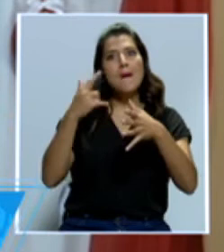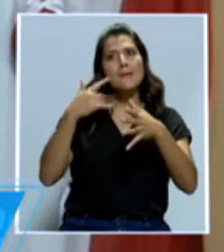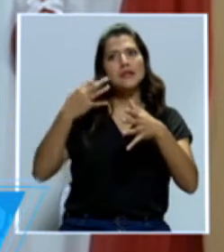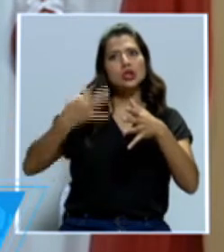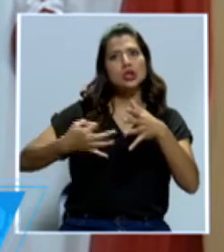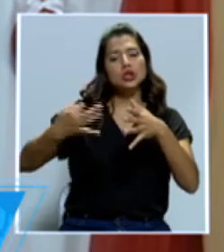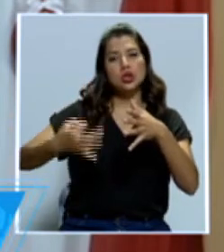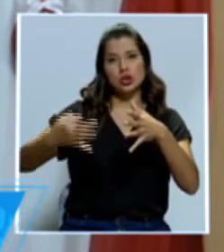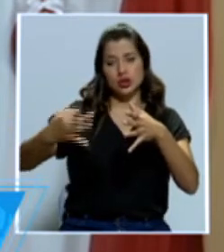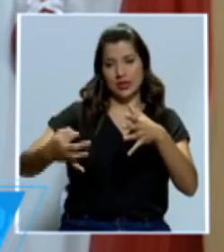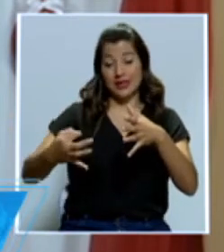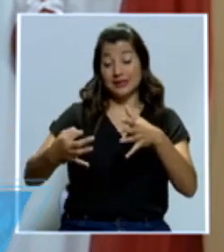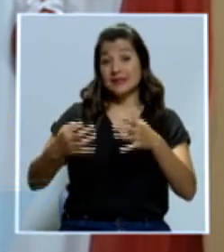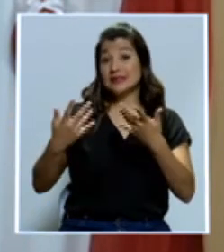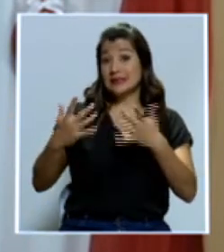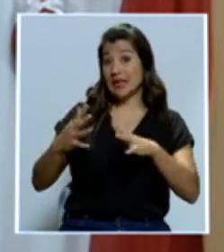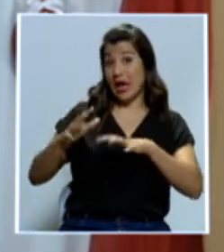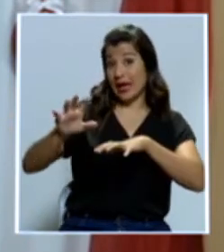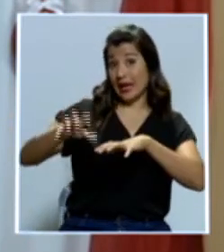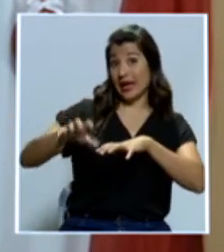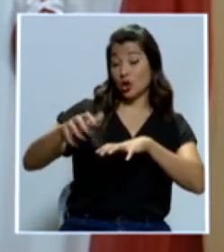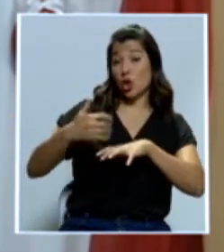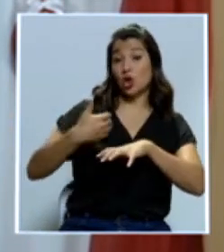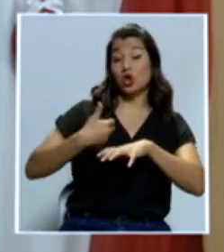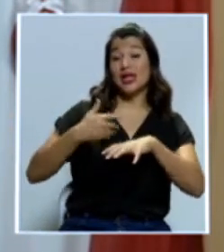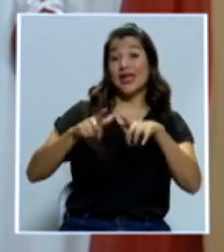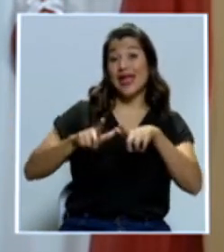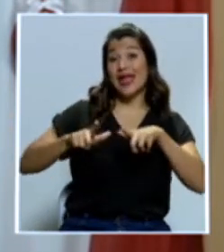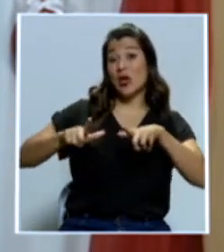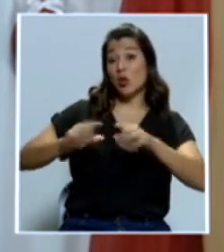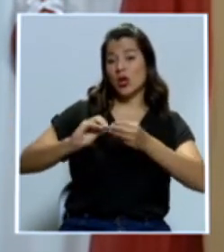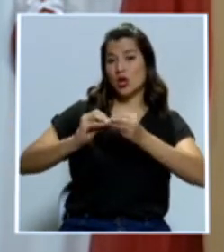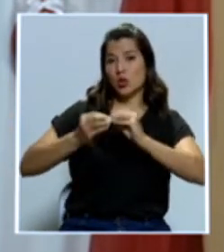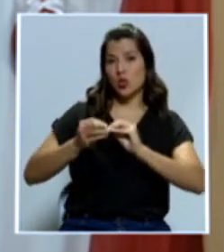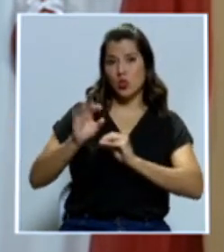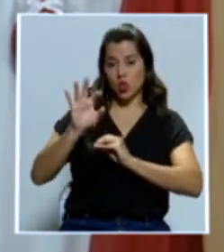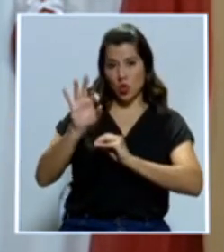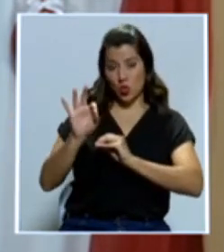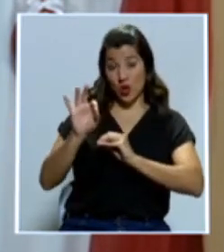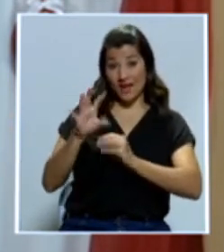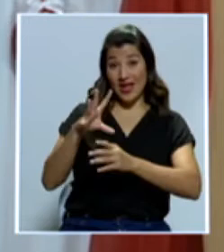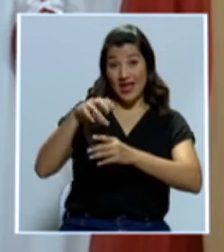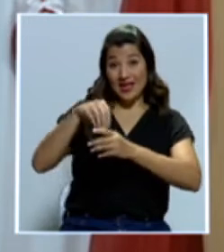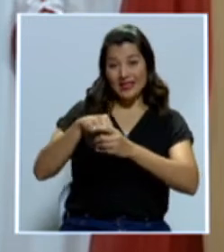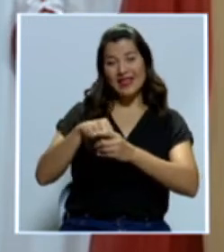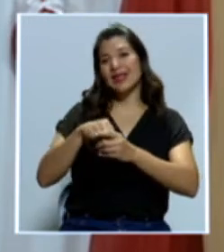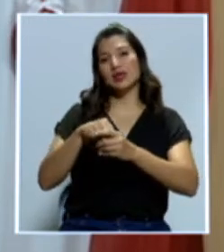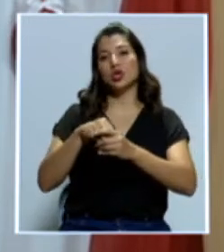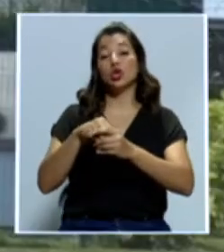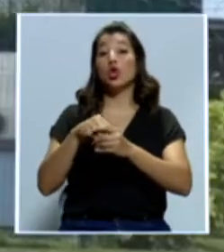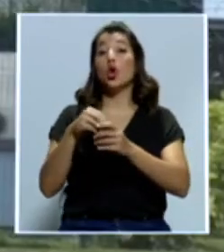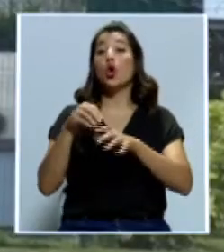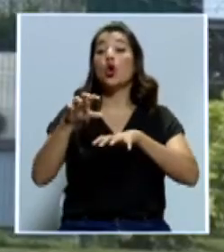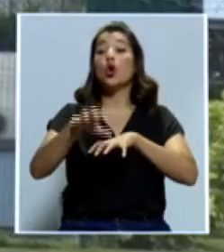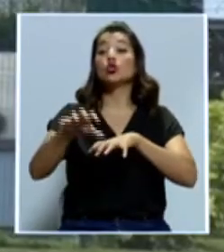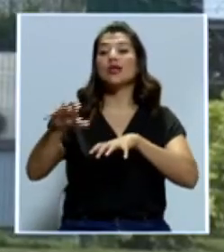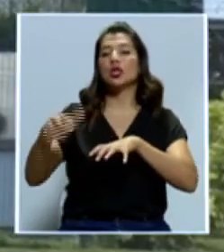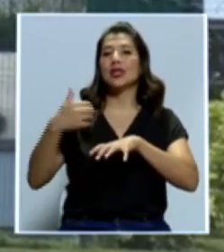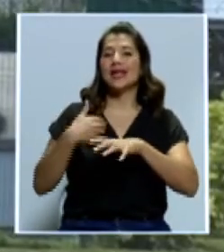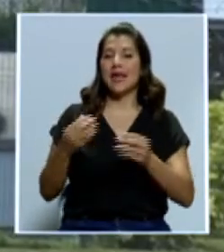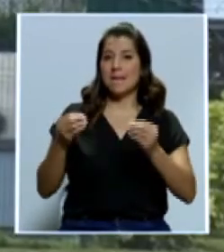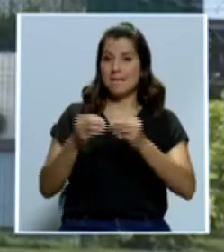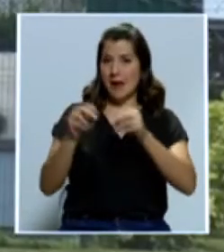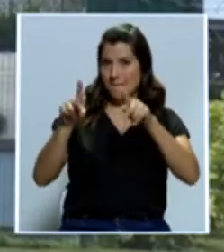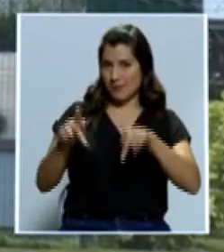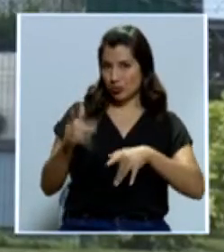días. Tanto así que el cantón ya se ubica en la posición número 9 en la tabla general de los 83 cantones a nivel nacional.